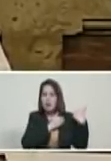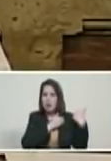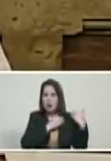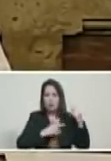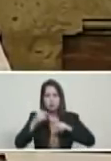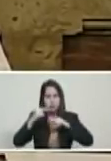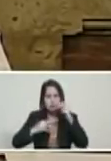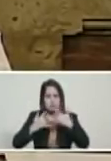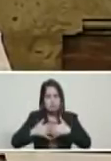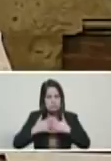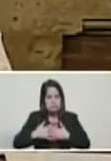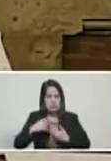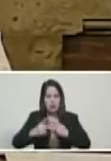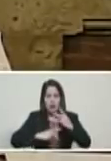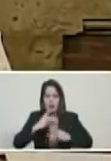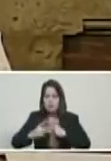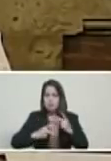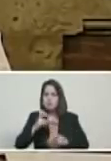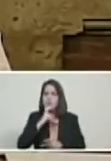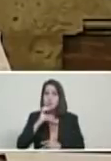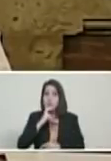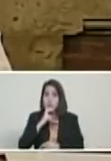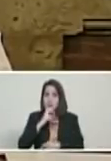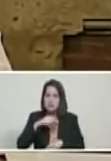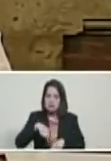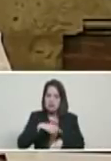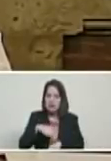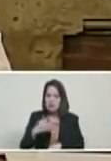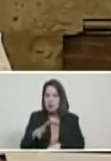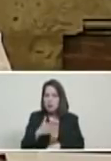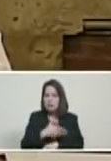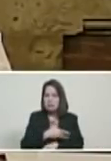de esta planta. Tardaron un poco más de un año.